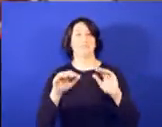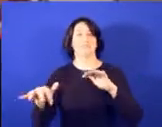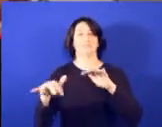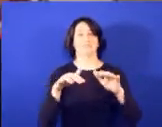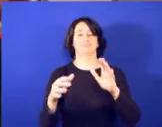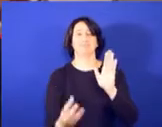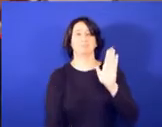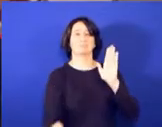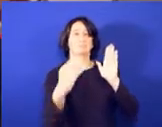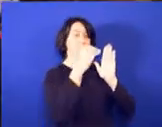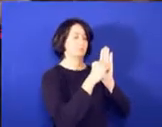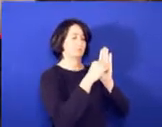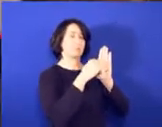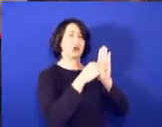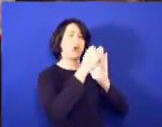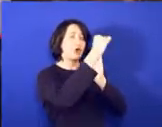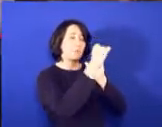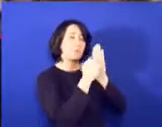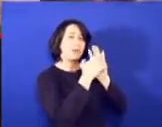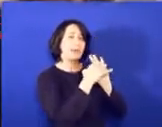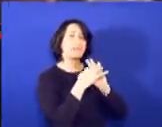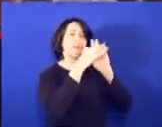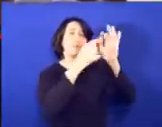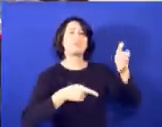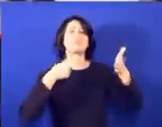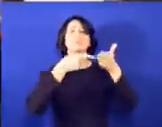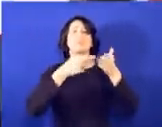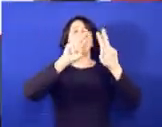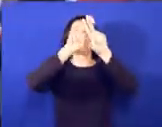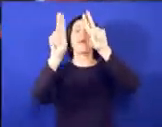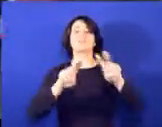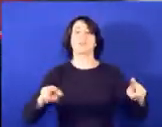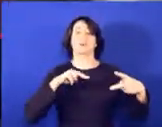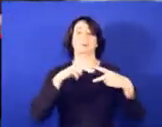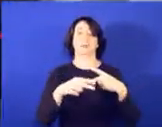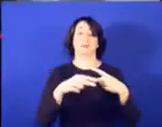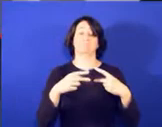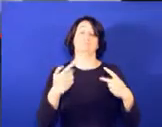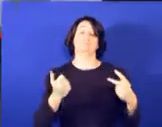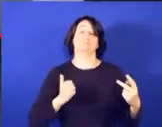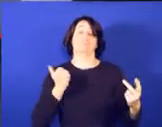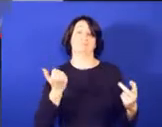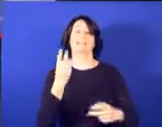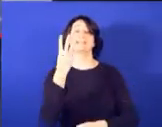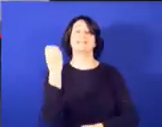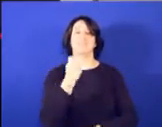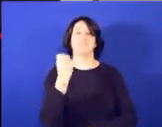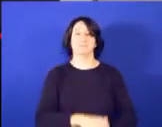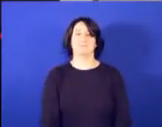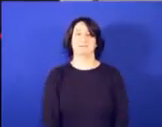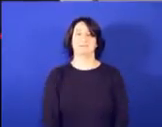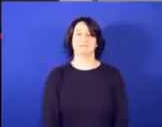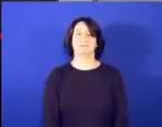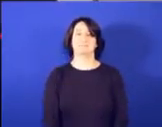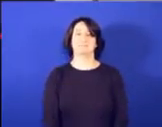personas galardonadas. El acto ha concluido con la intervención del diputado general de Vizcaya, quien ha destacado el compromiso de la Diputación Foral de